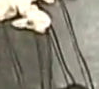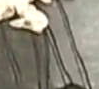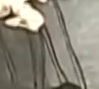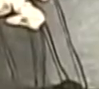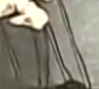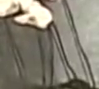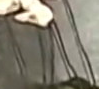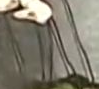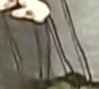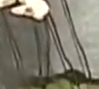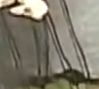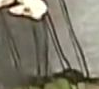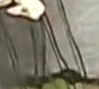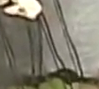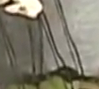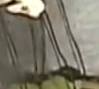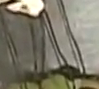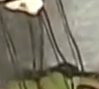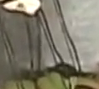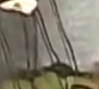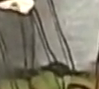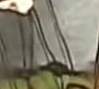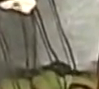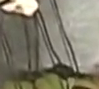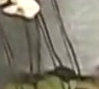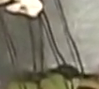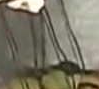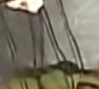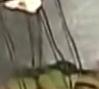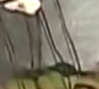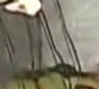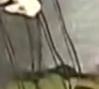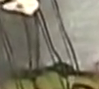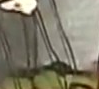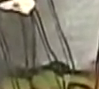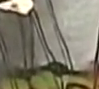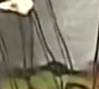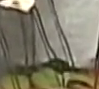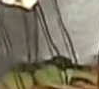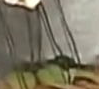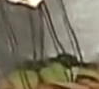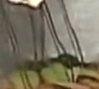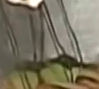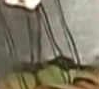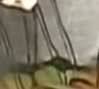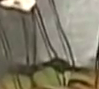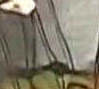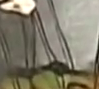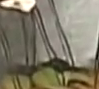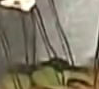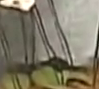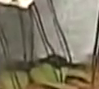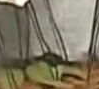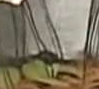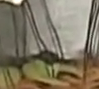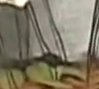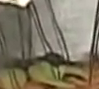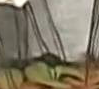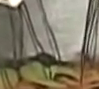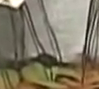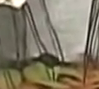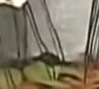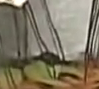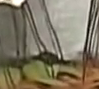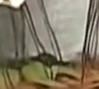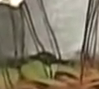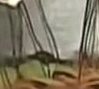evento el presidente de la República bolivariana de Venezuela Nicolás Maduro moros visita este histórico lugar en compañía